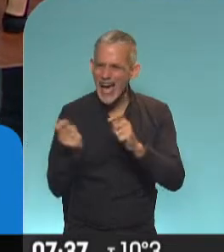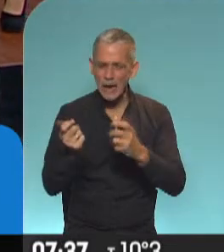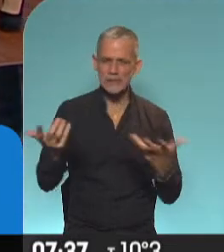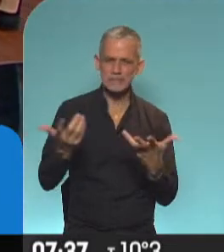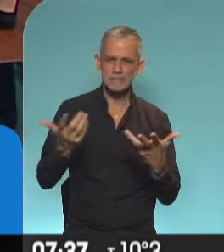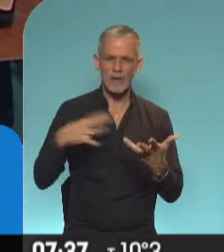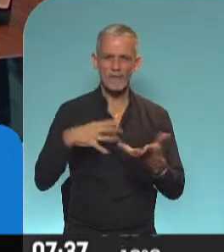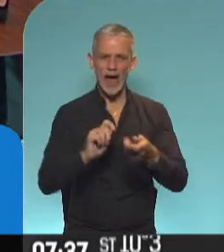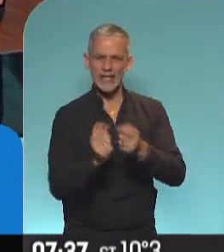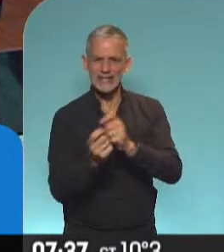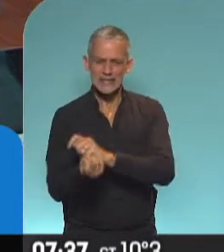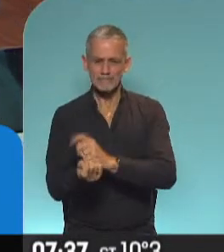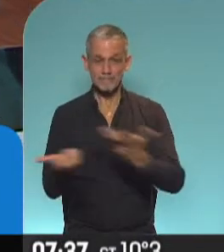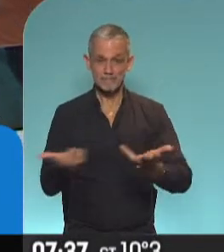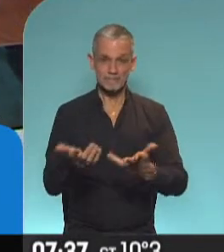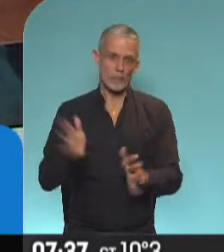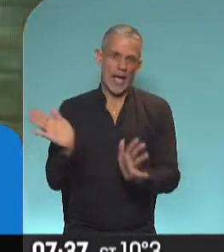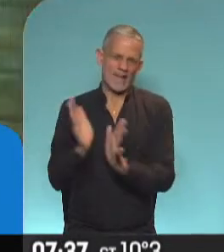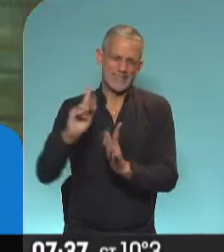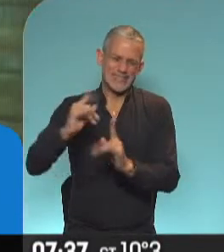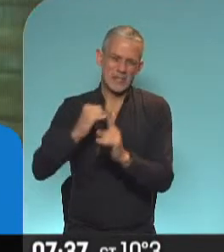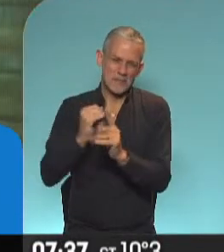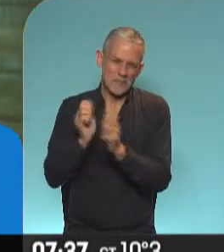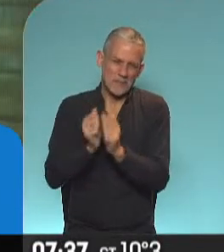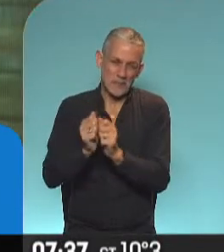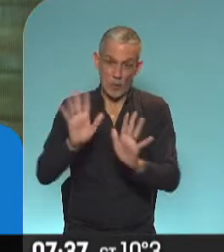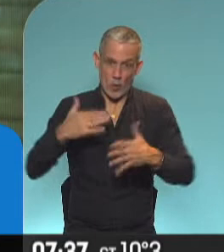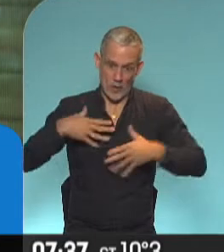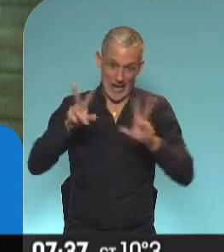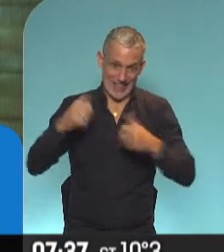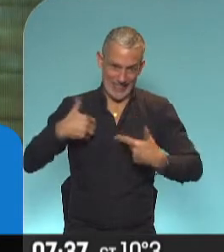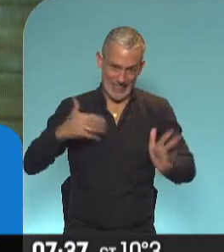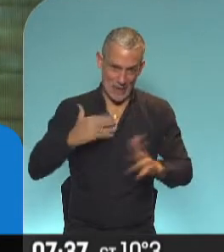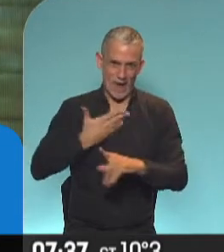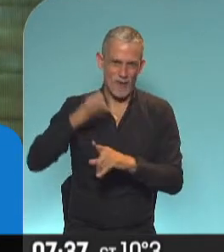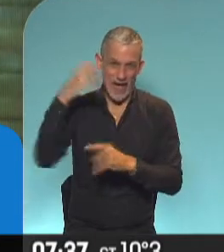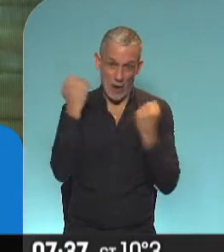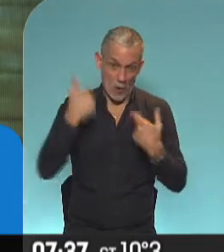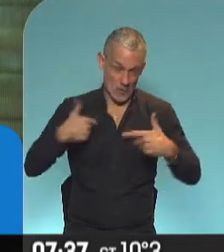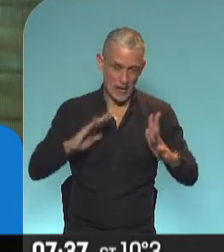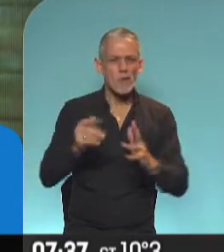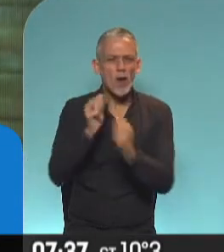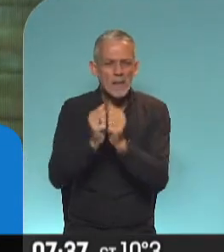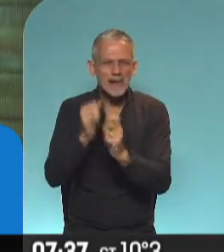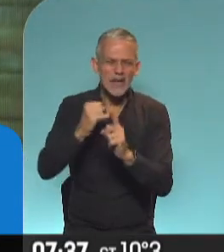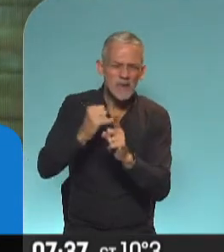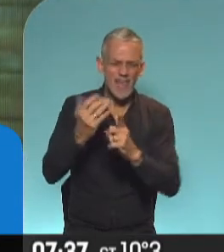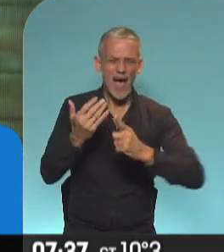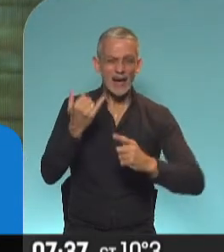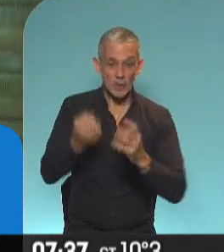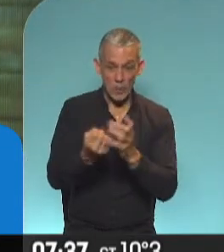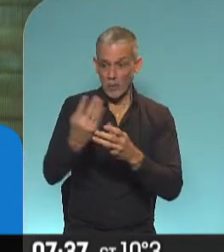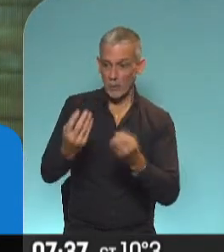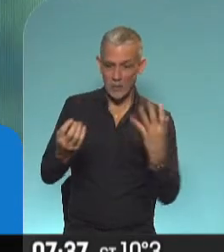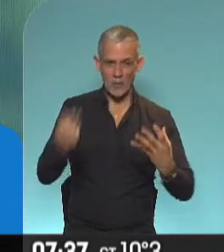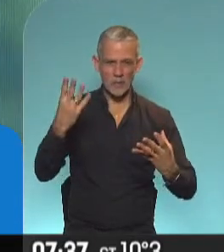cambio, a veces estas pequeñas, estas pymes, no es tema de Florencia, claro, pero estas pymes, estas pequeñas empresas que van